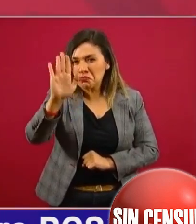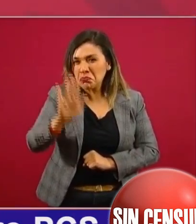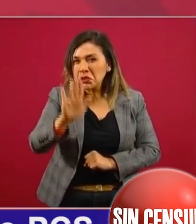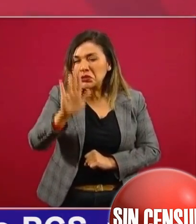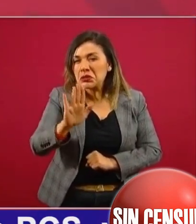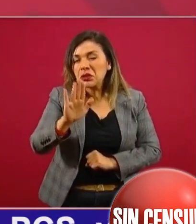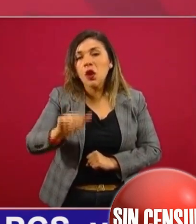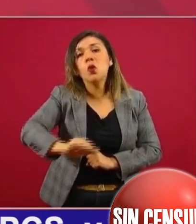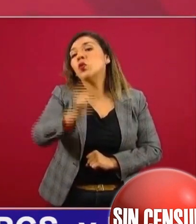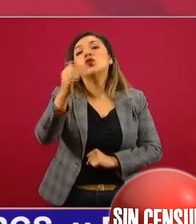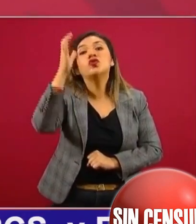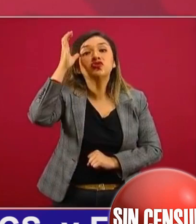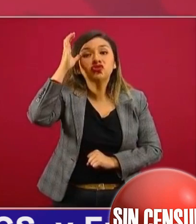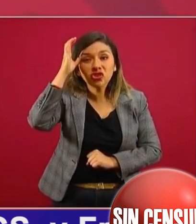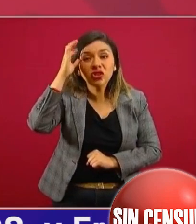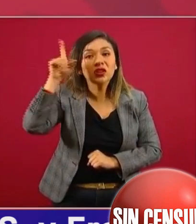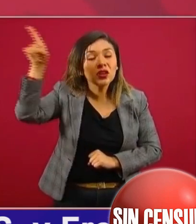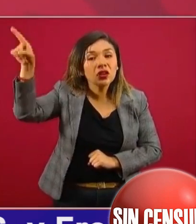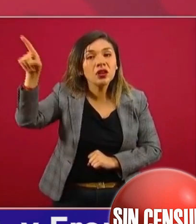y China